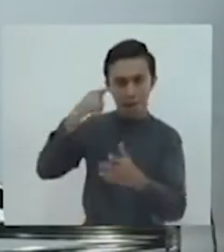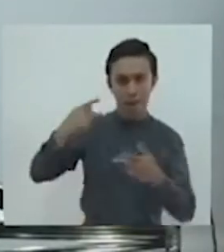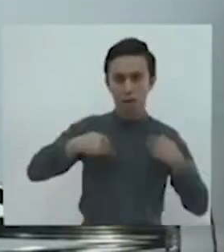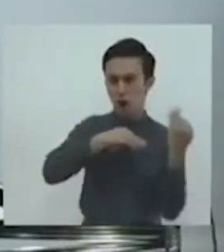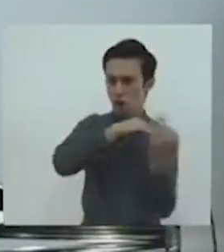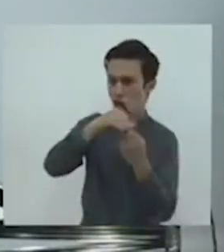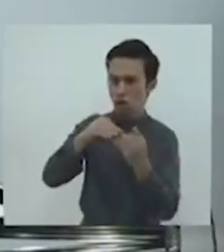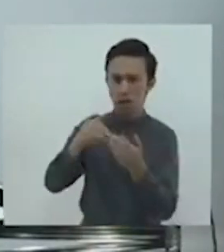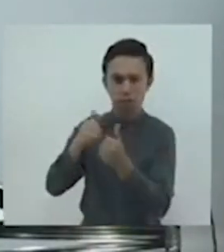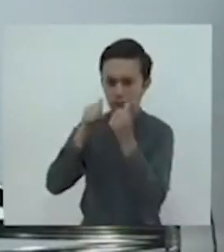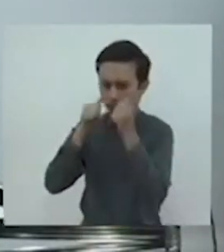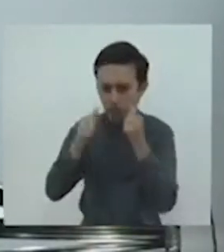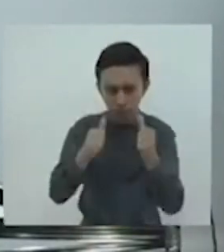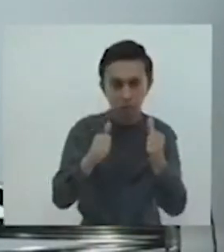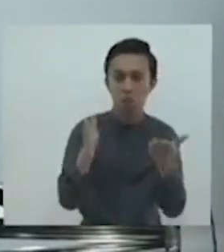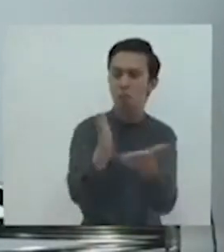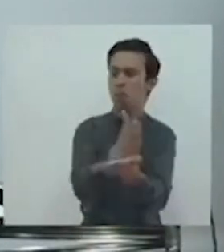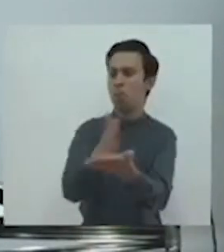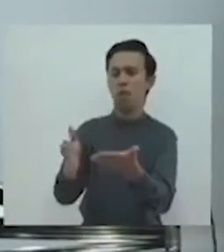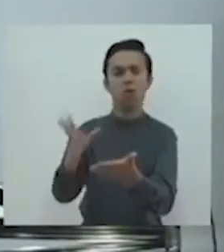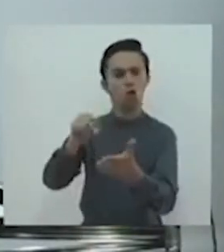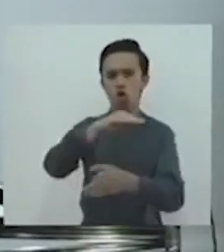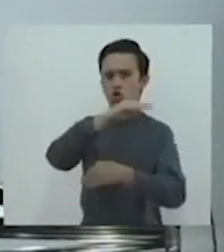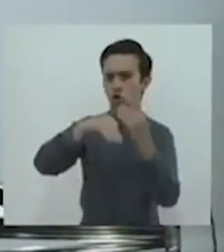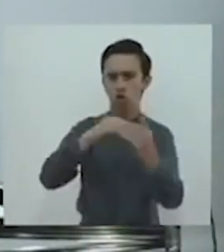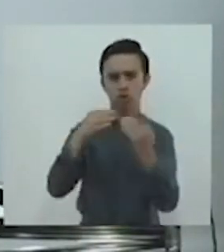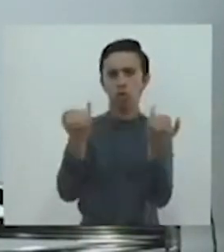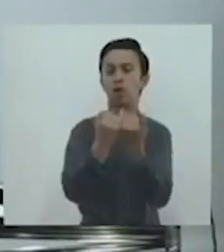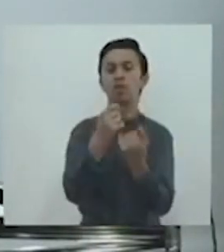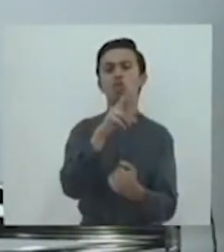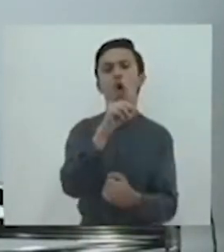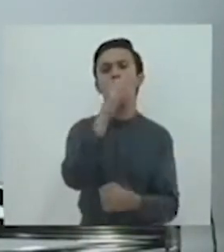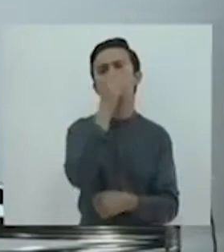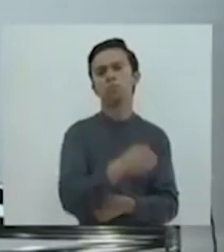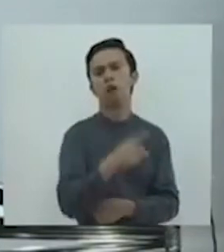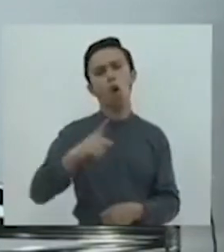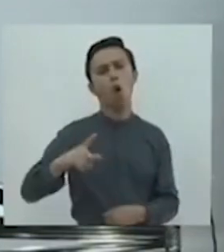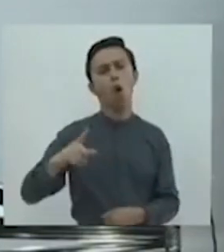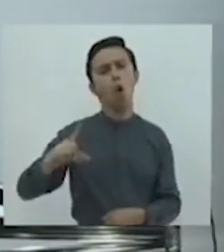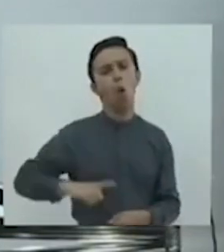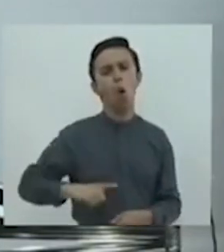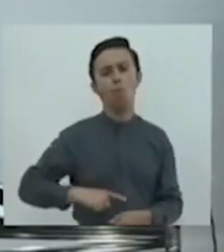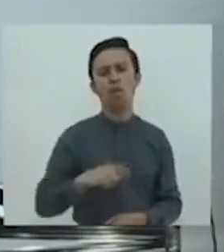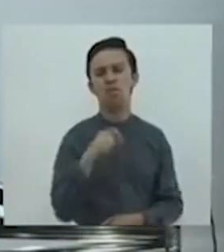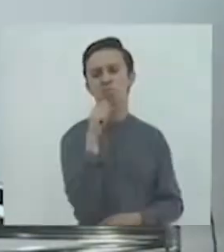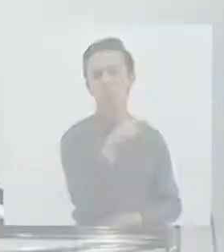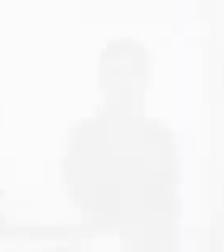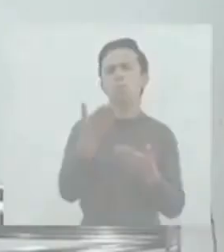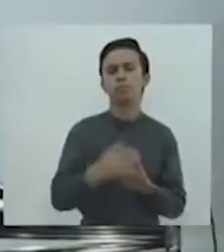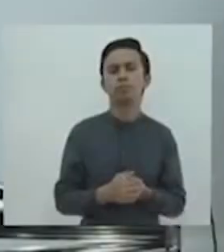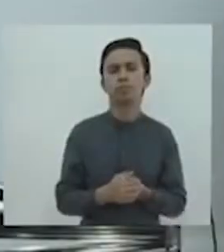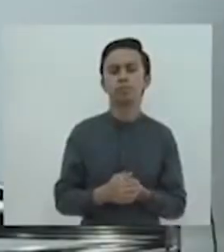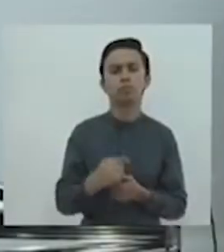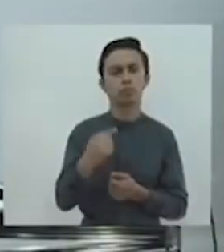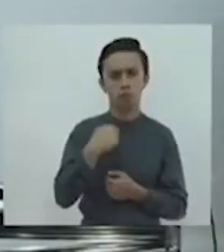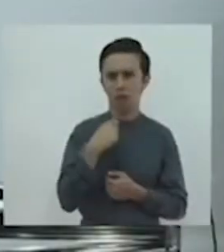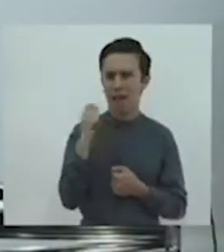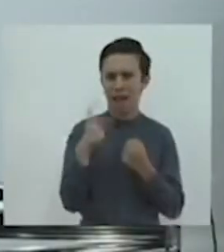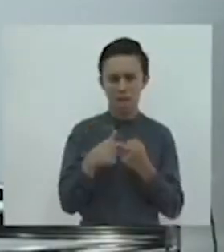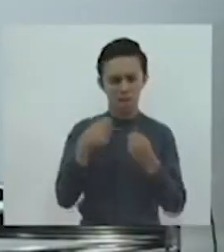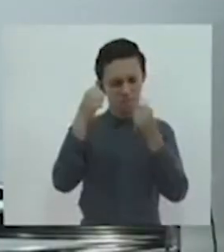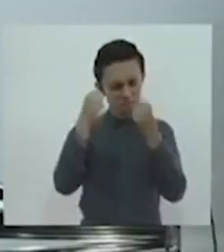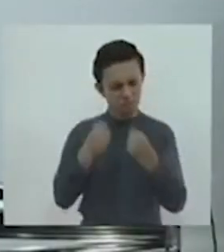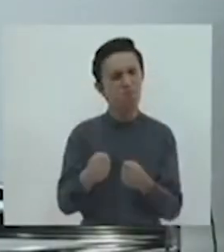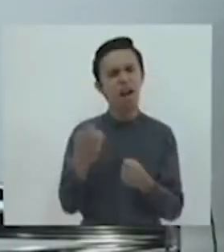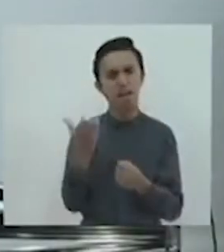su... Exactamente. Hasta en la manera de sentarse, su actitud no verbal no era la mejor. No sé qué le